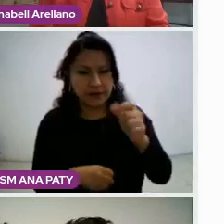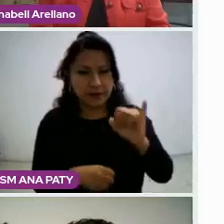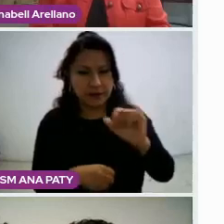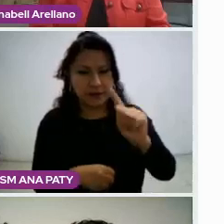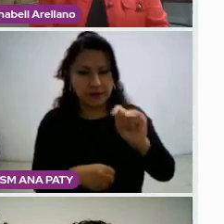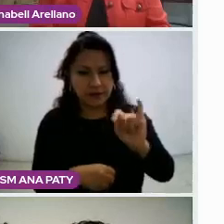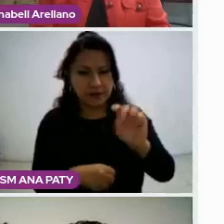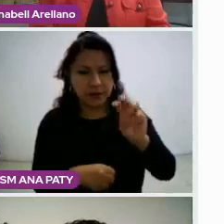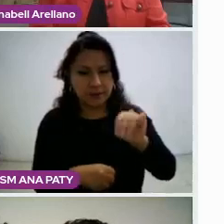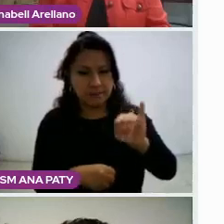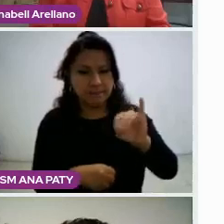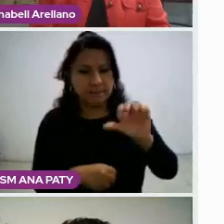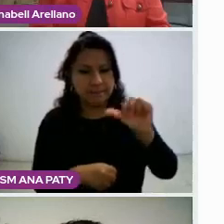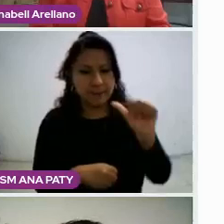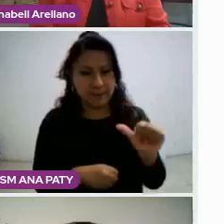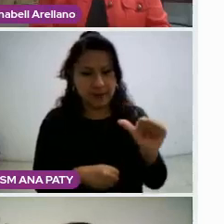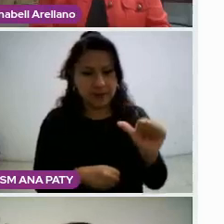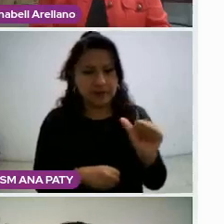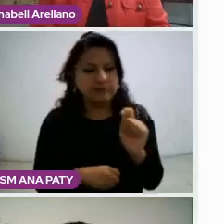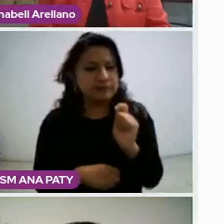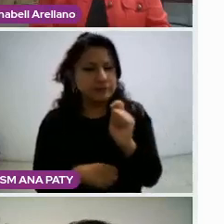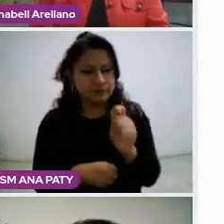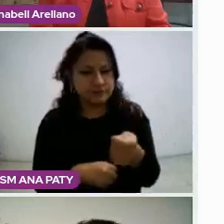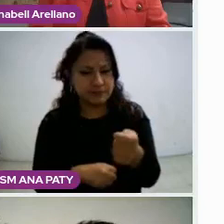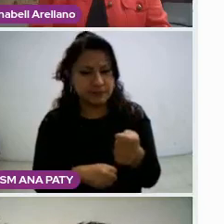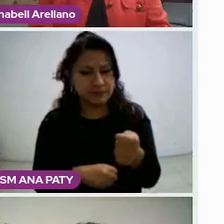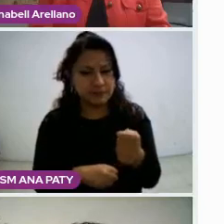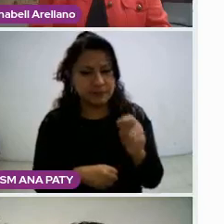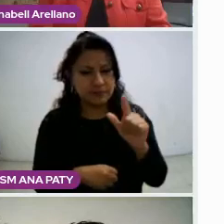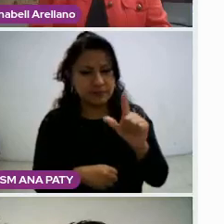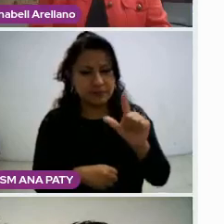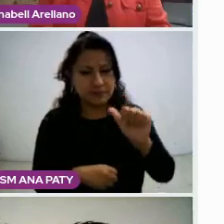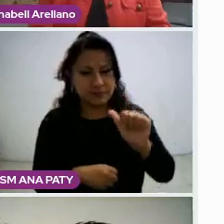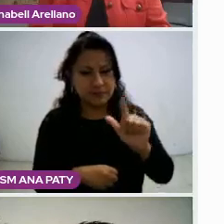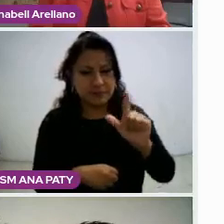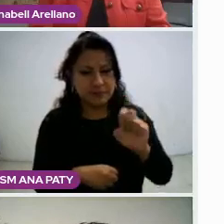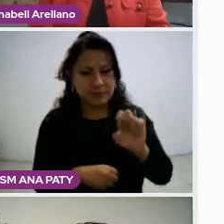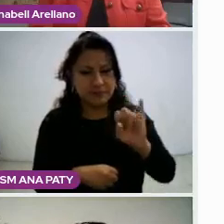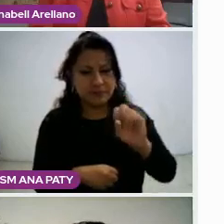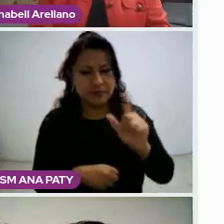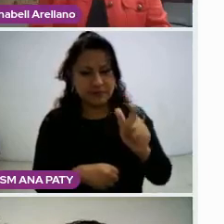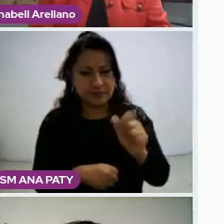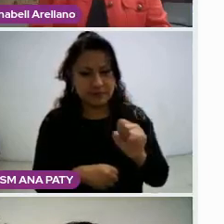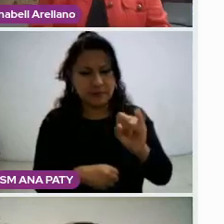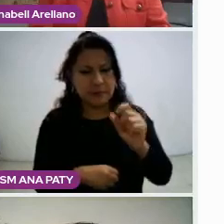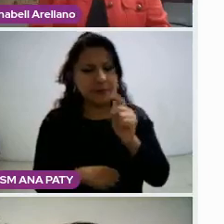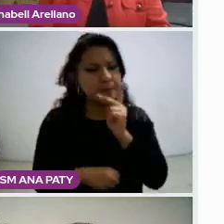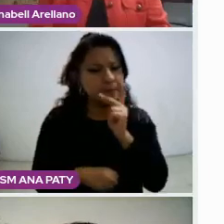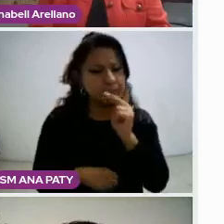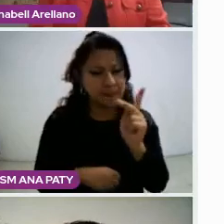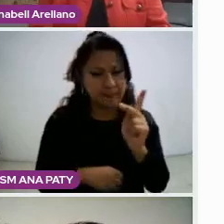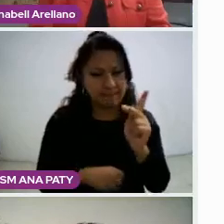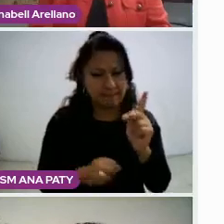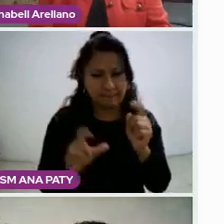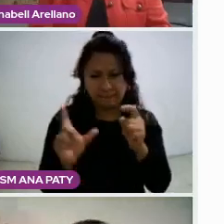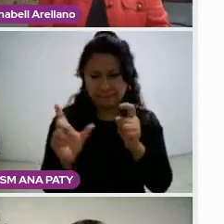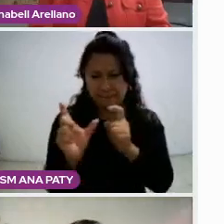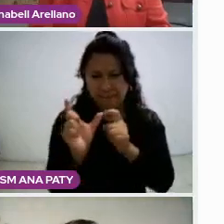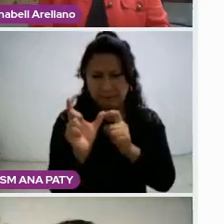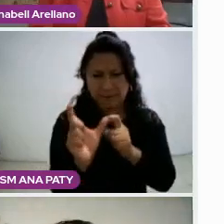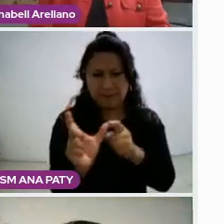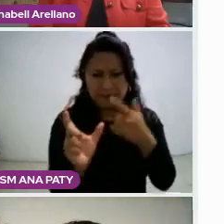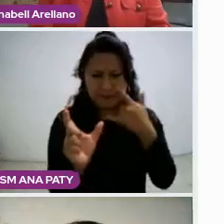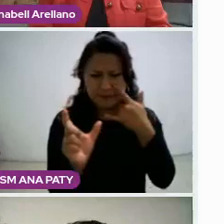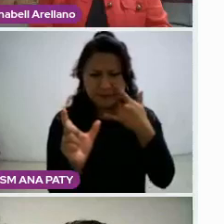la alexitimia? ¿No? Es una palabra pues bastante extraña, seguramente no la habían escuchado Muchas personas, o tal vez por